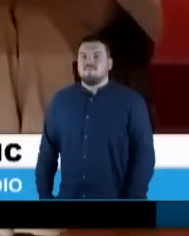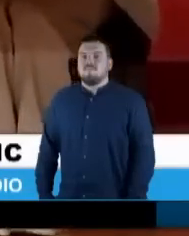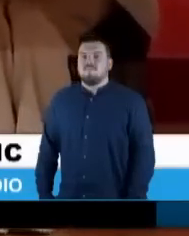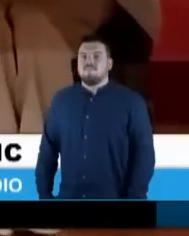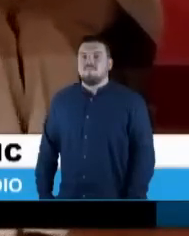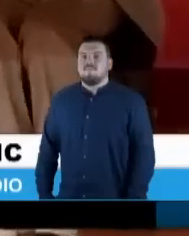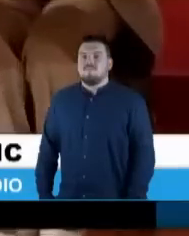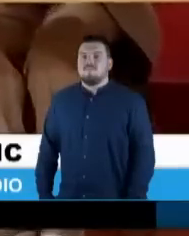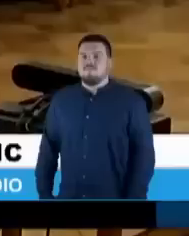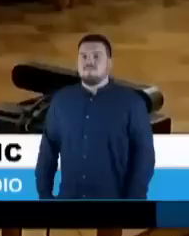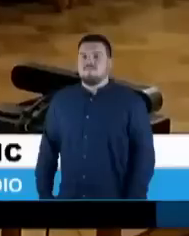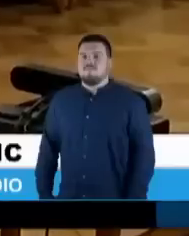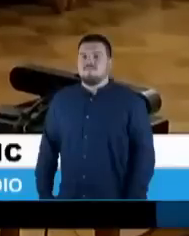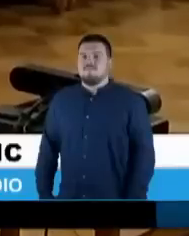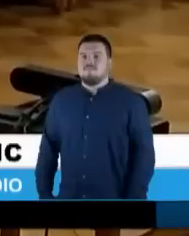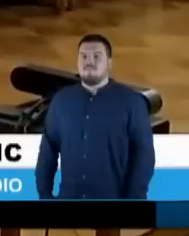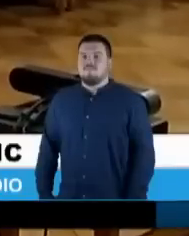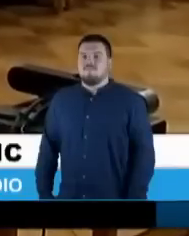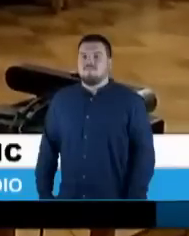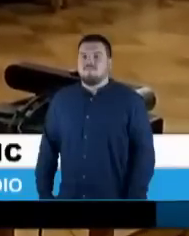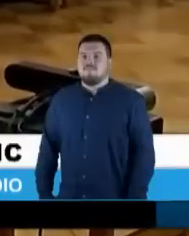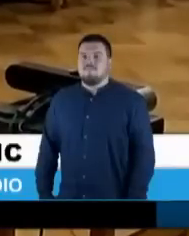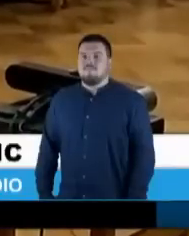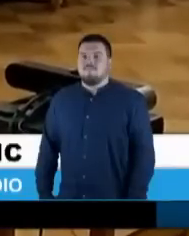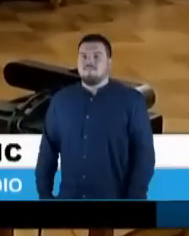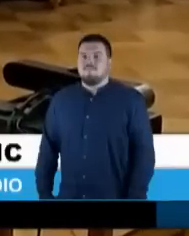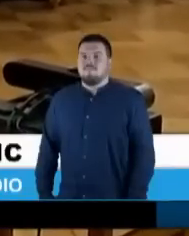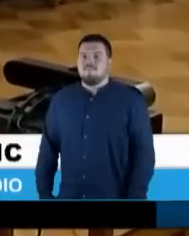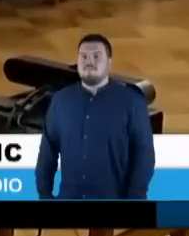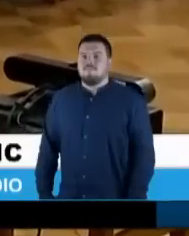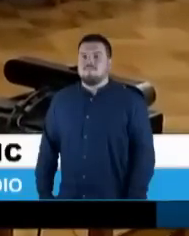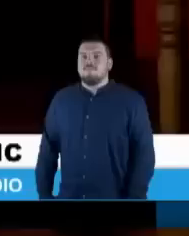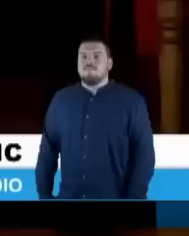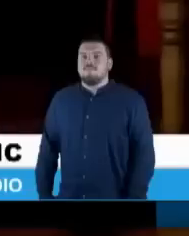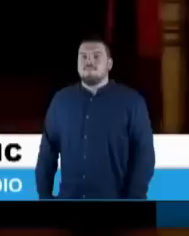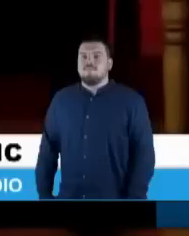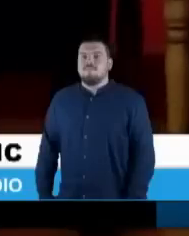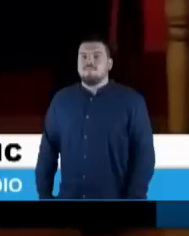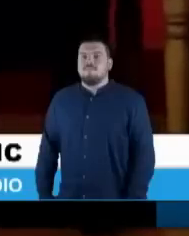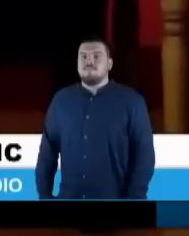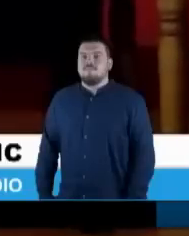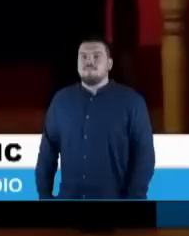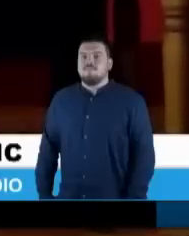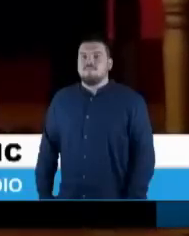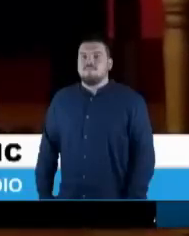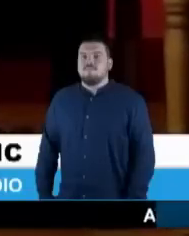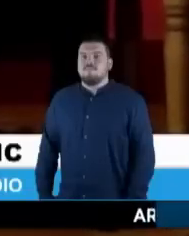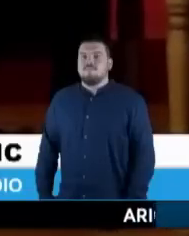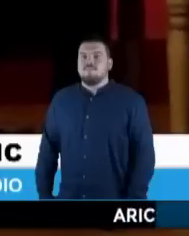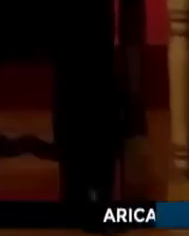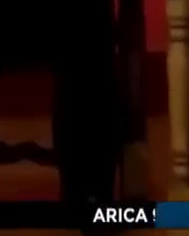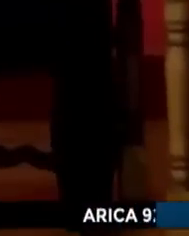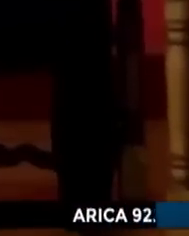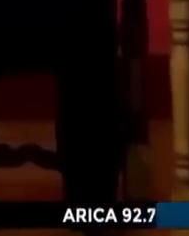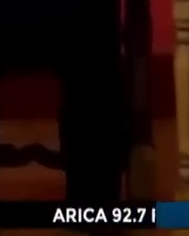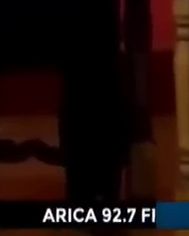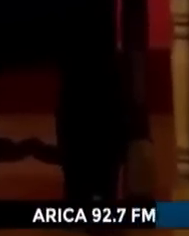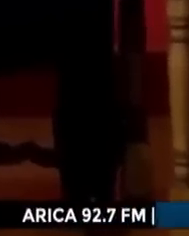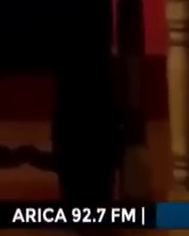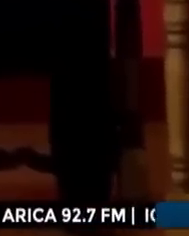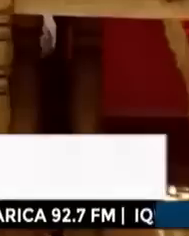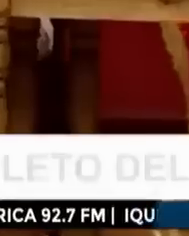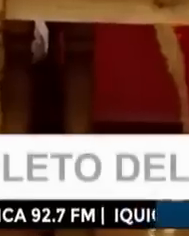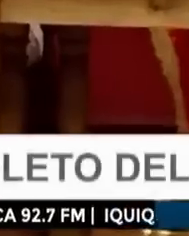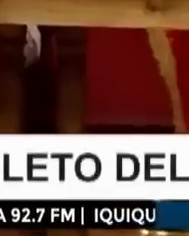aspectos a reforzar, ojo con esto, se necesitan ministros con mayor experiencia. El Partido Radical, en caso